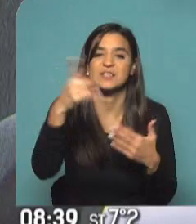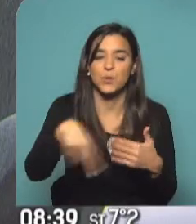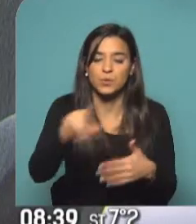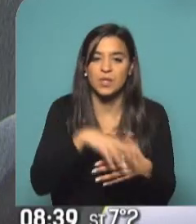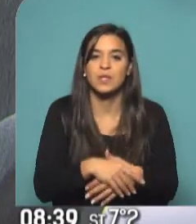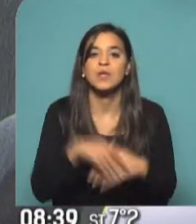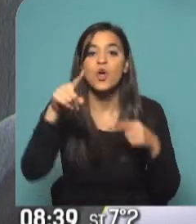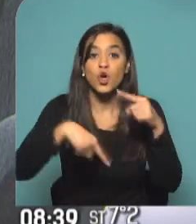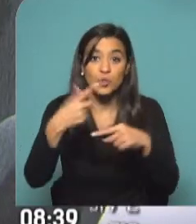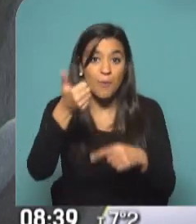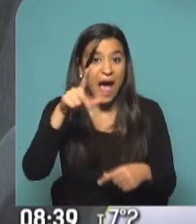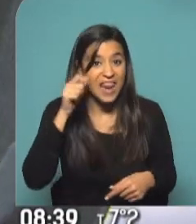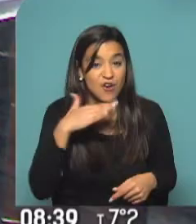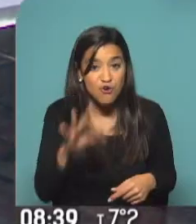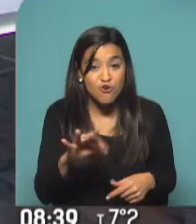si la seguimos con la lejos